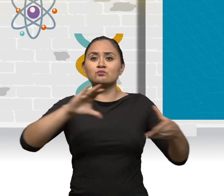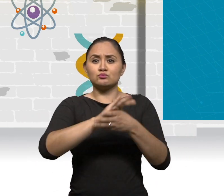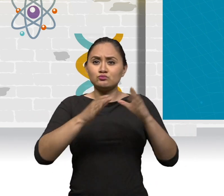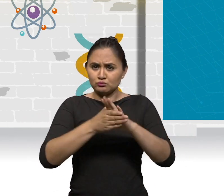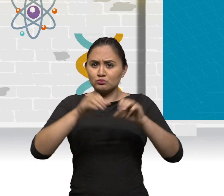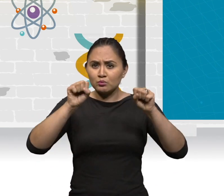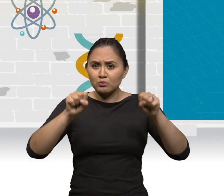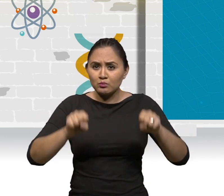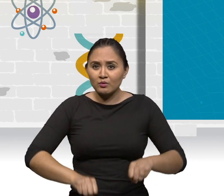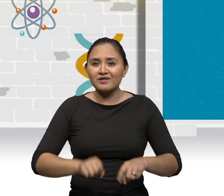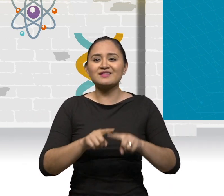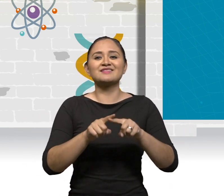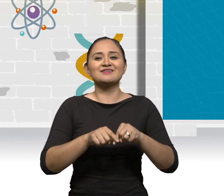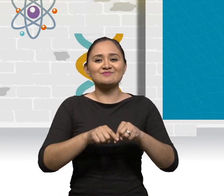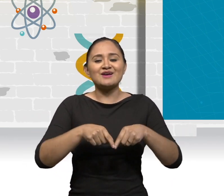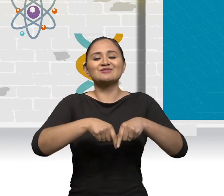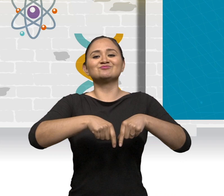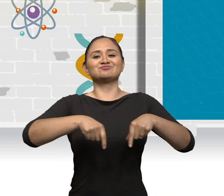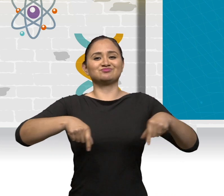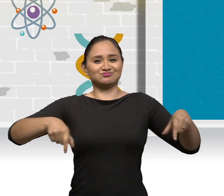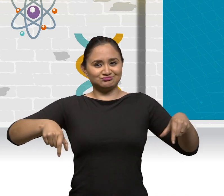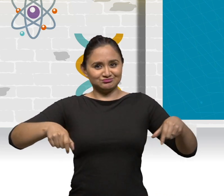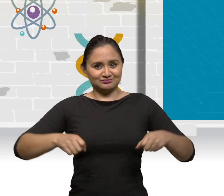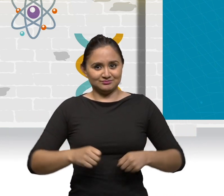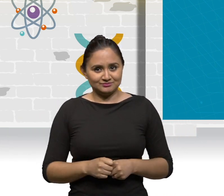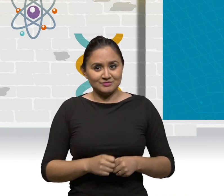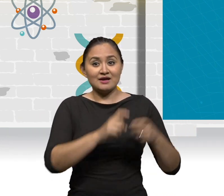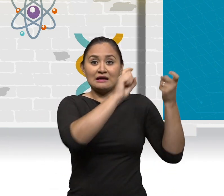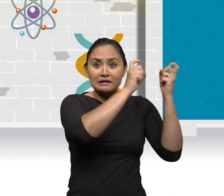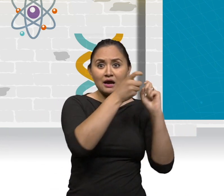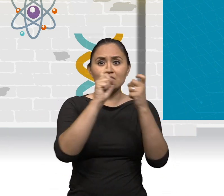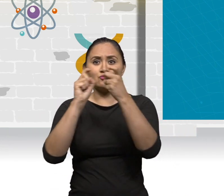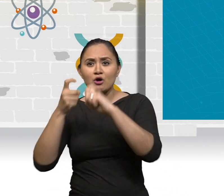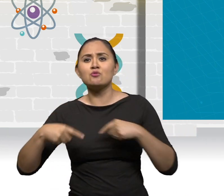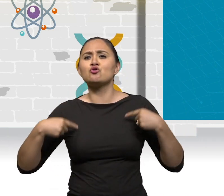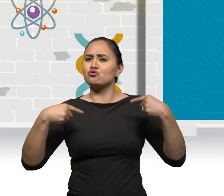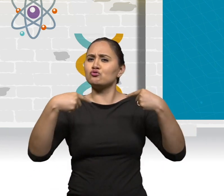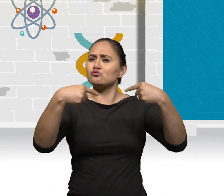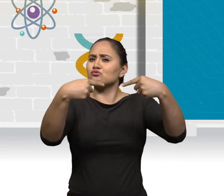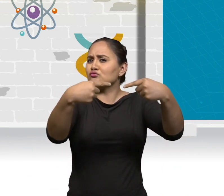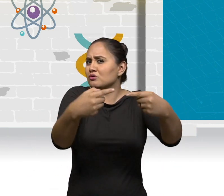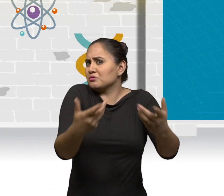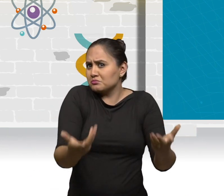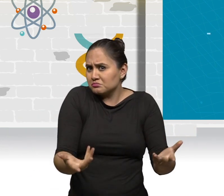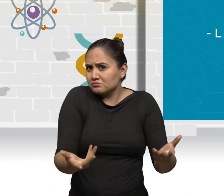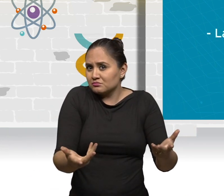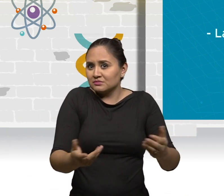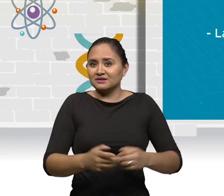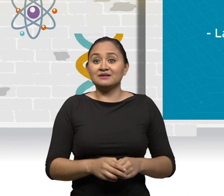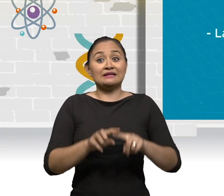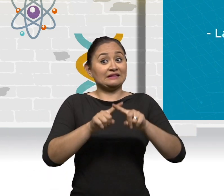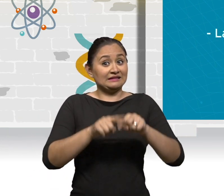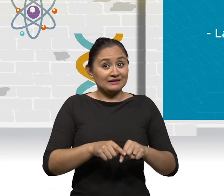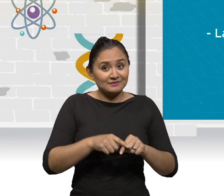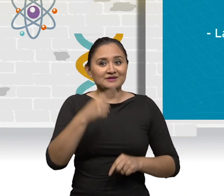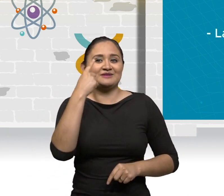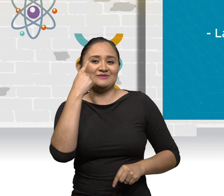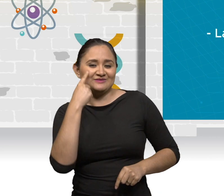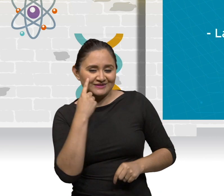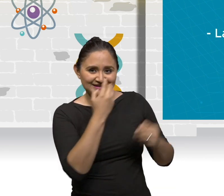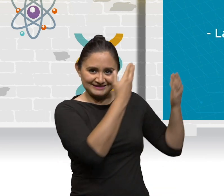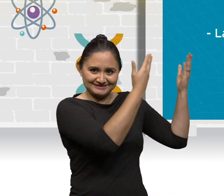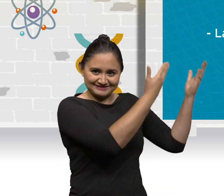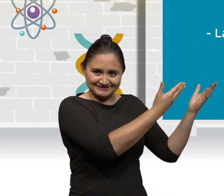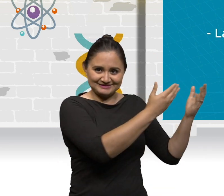longitud de la columna de gas. ¿Qué variables debía mantener constantes para que no afectaran su experimento? La cantidad de